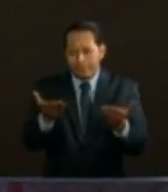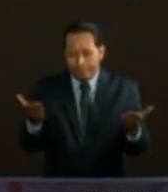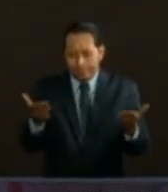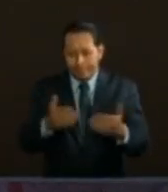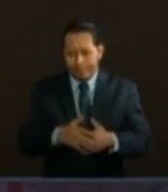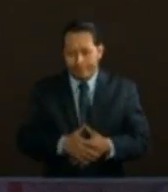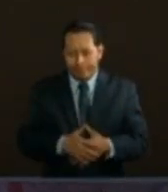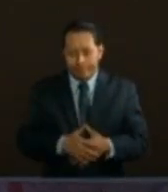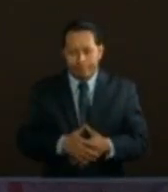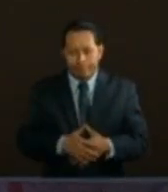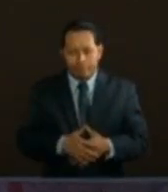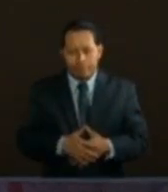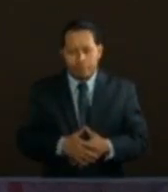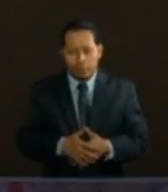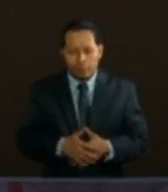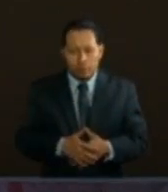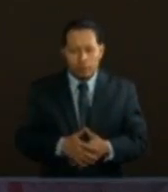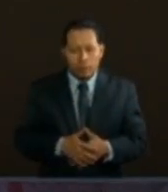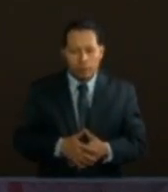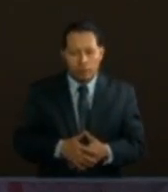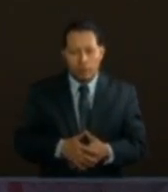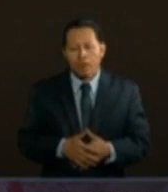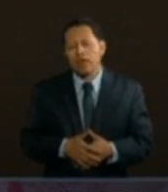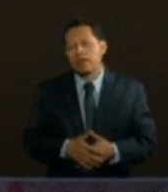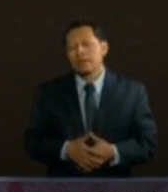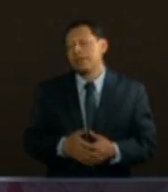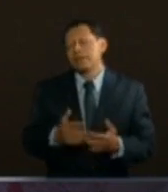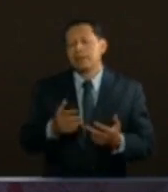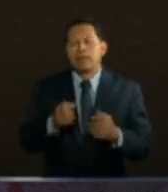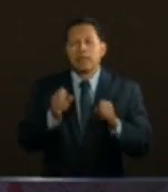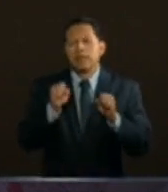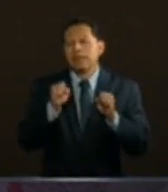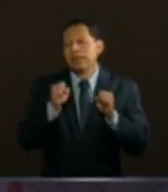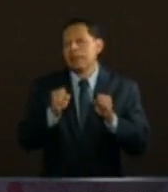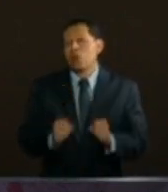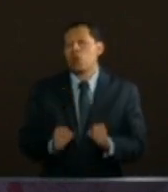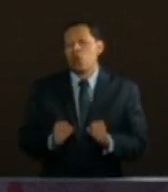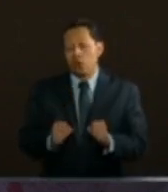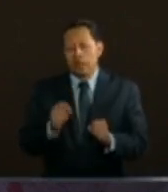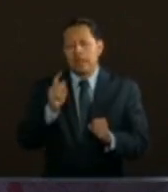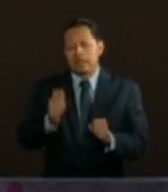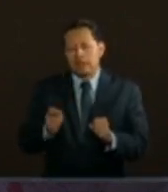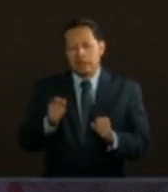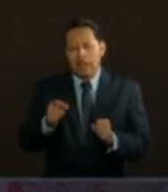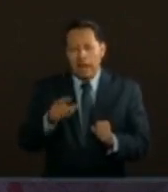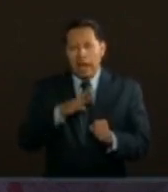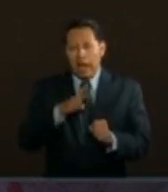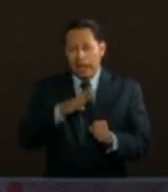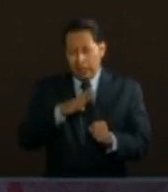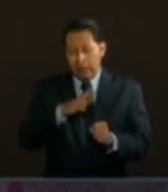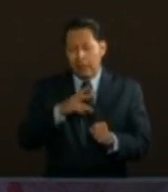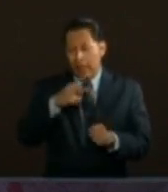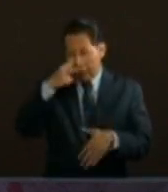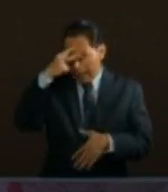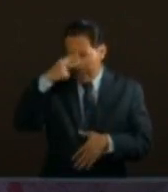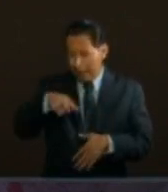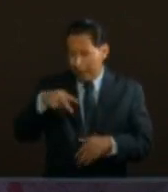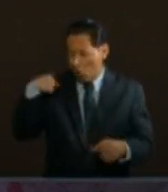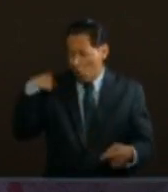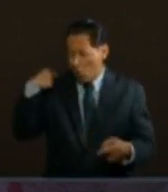lugar a dudas, uno de los capítulos más difíciles en la economía de los